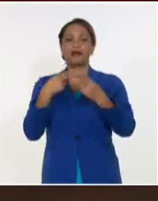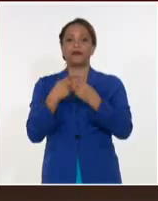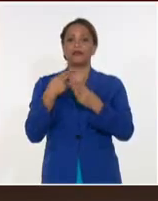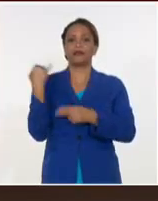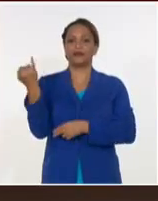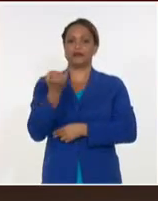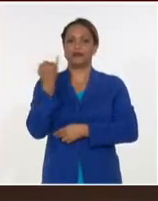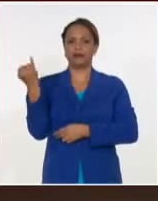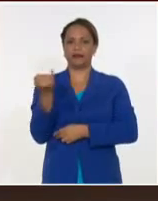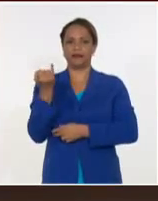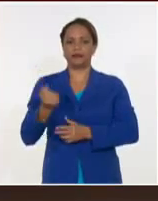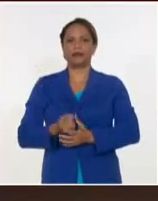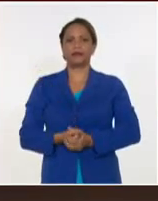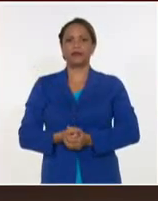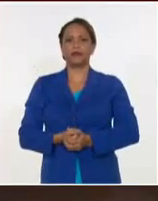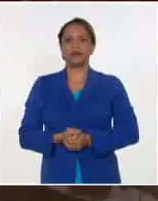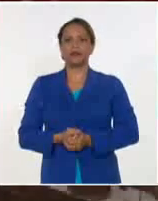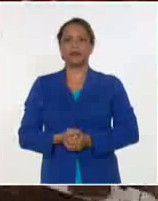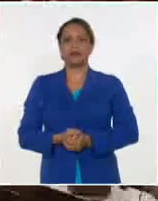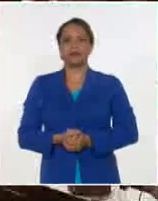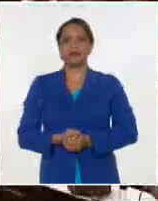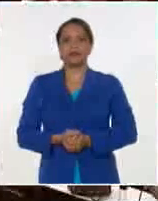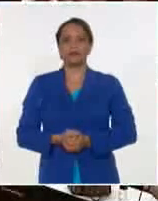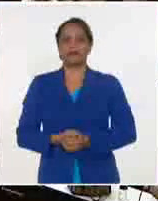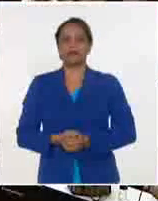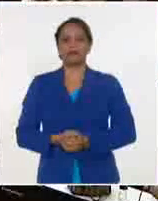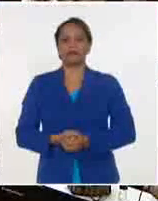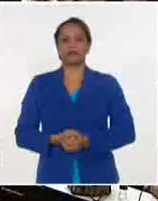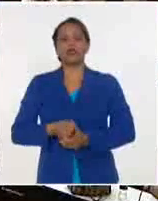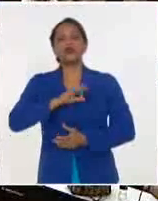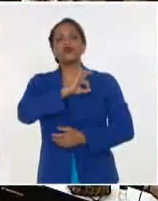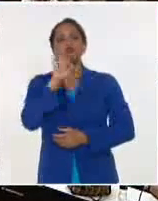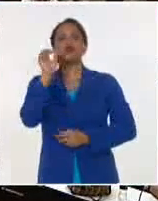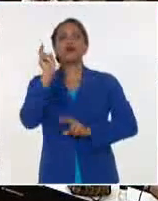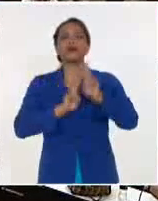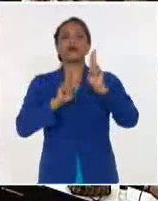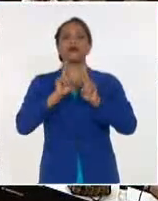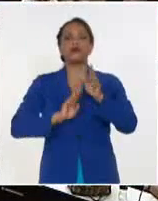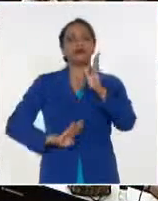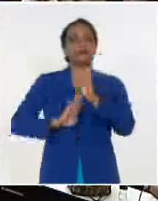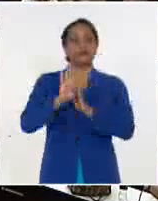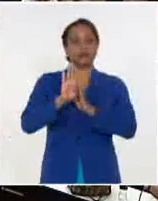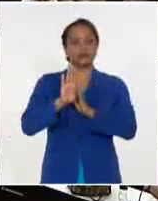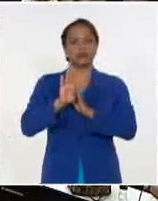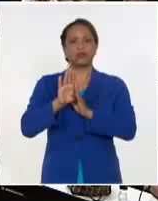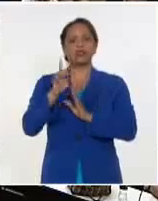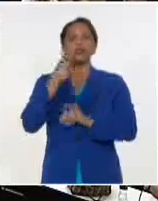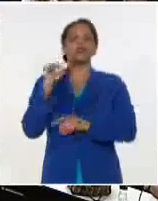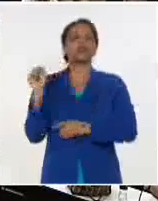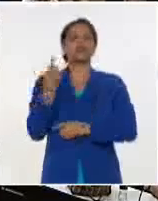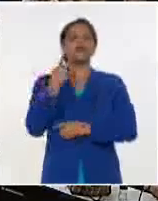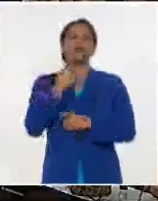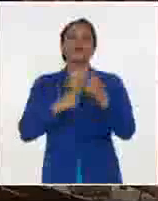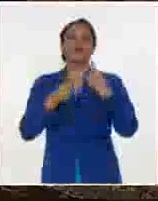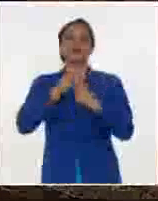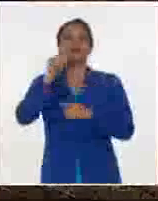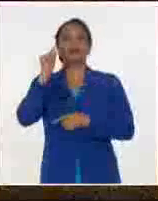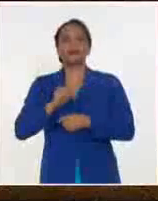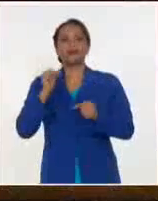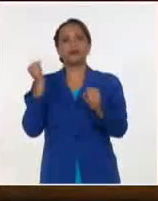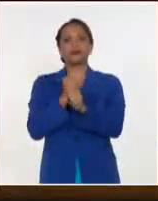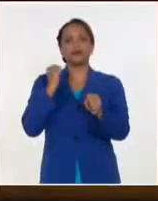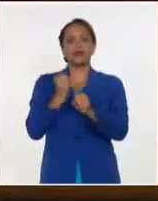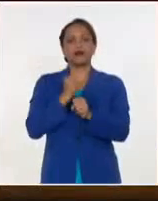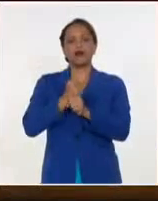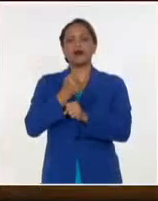internacionales. No nos negaremos jamás a crecer en derechos para todos, salvo para aquellos que viven y trabajan a sueldo de otro